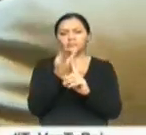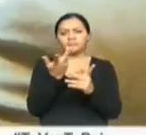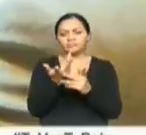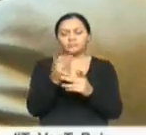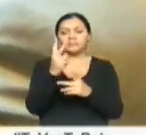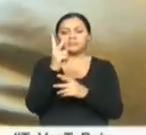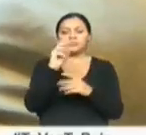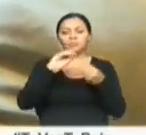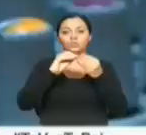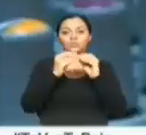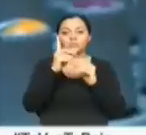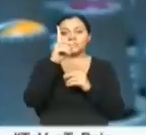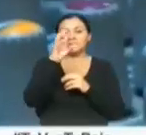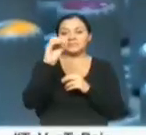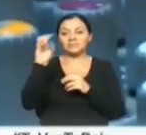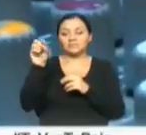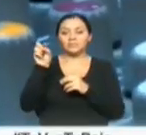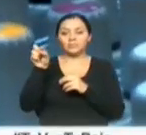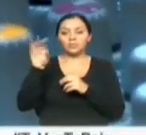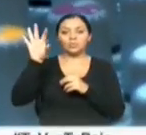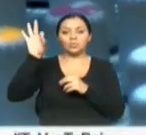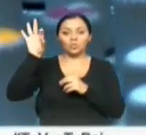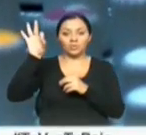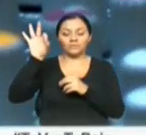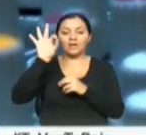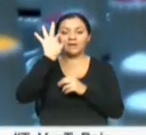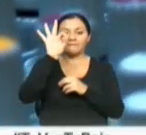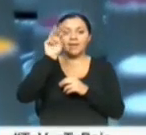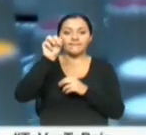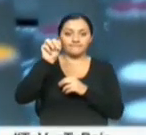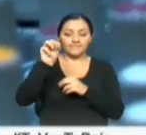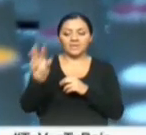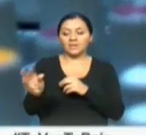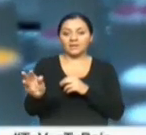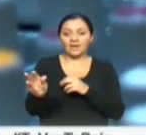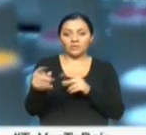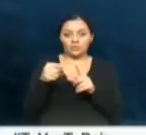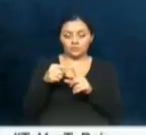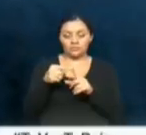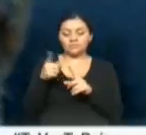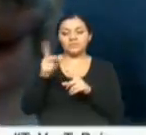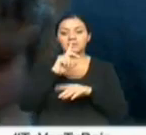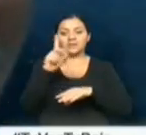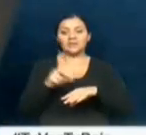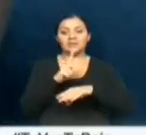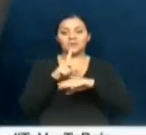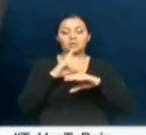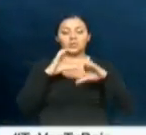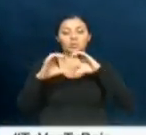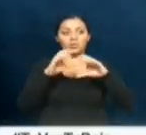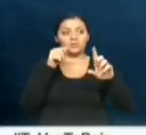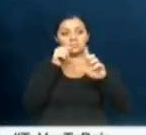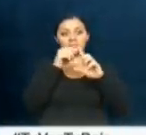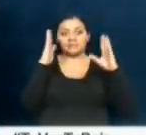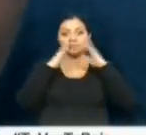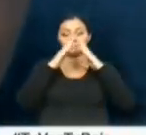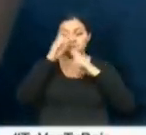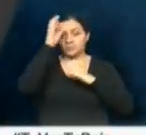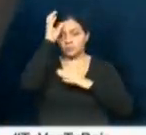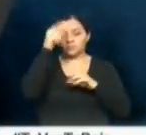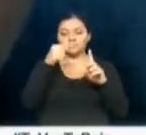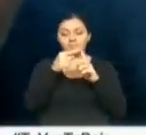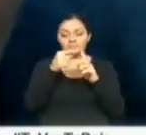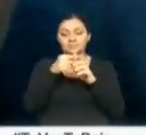dial 100.9 en frecuencia modulada. Francisco Ordóñez, director de comunicación de la Casa de la Cultura, informó que la Agencia